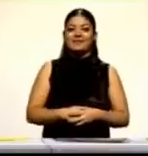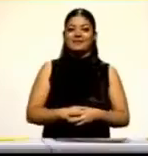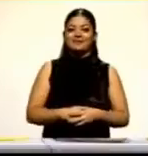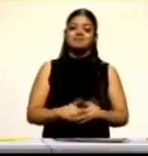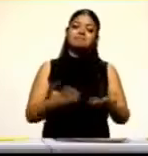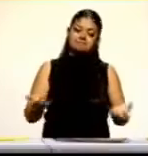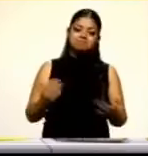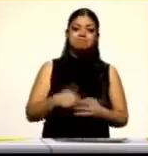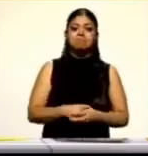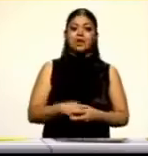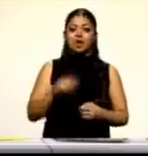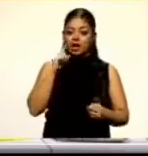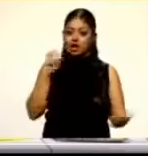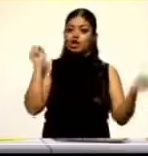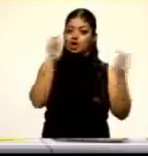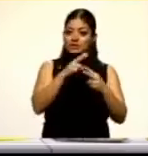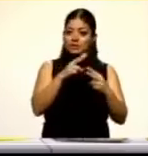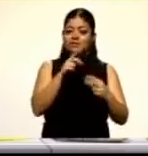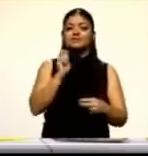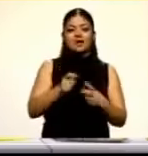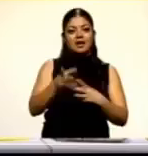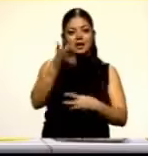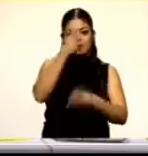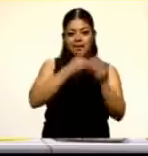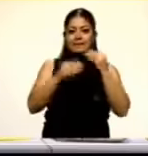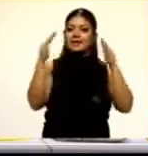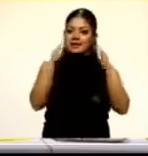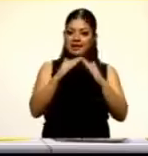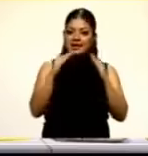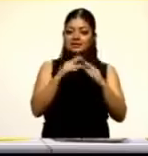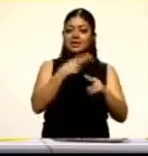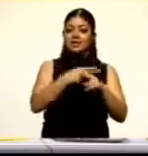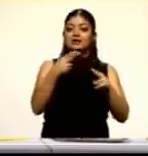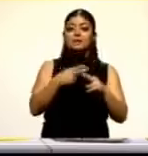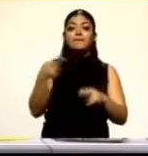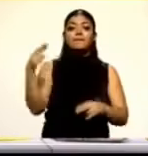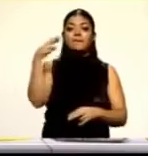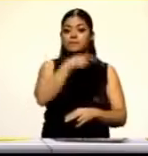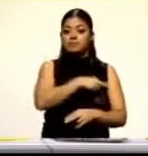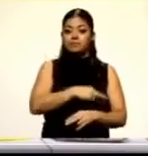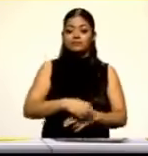Bueno, nos vemos aquí en Aprende en Casa. ¡Hasta la próxima!